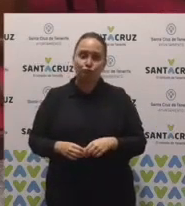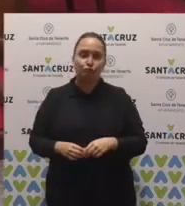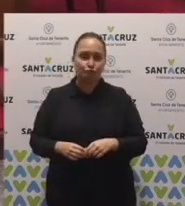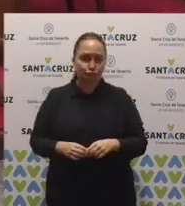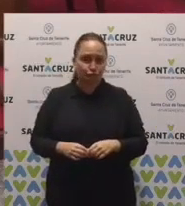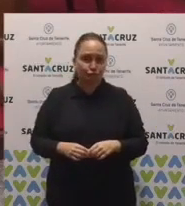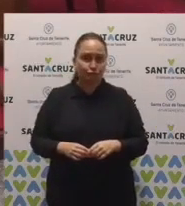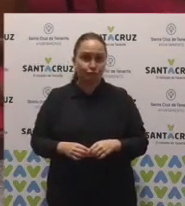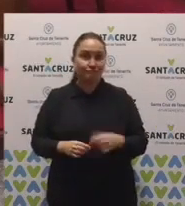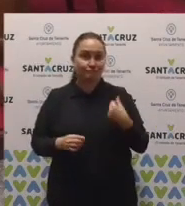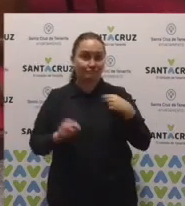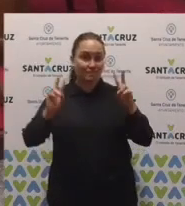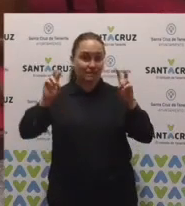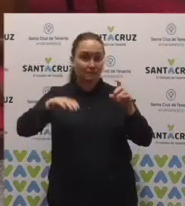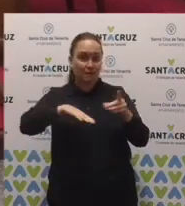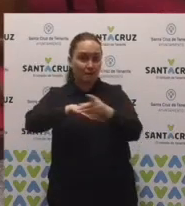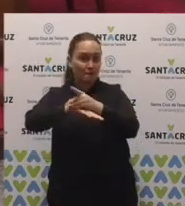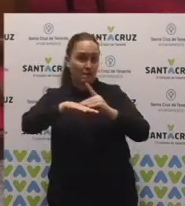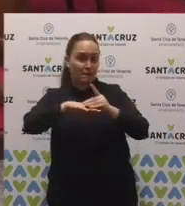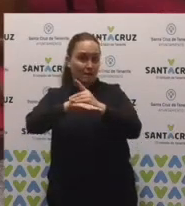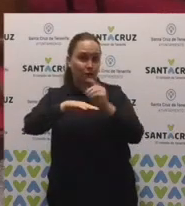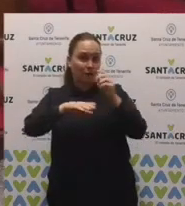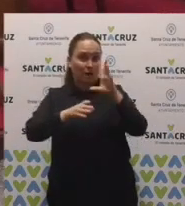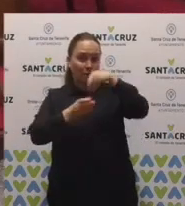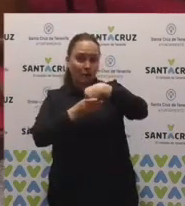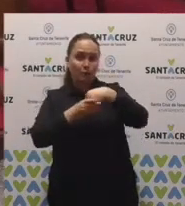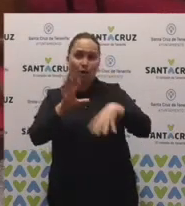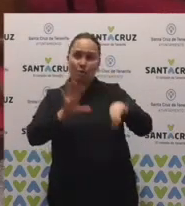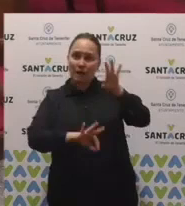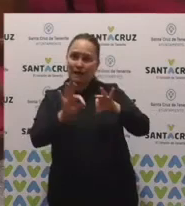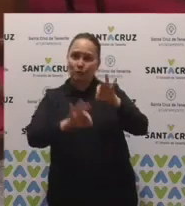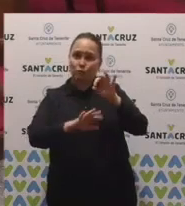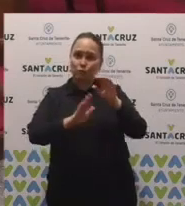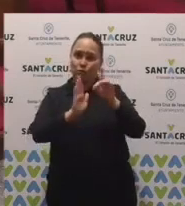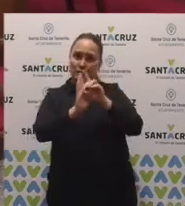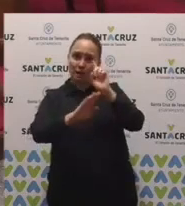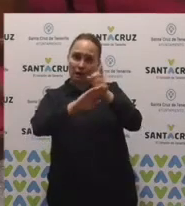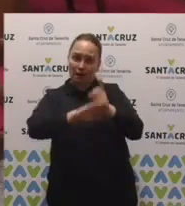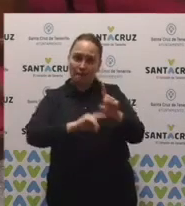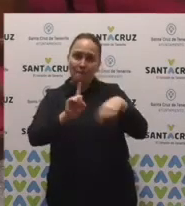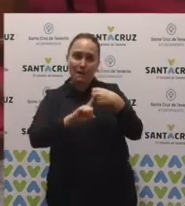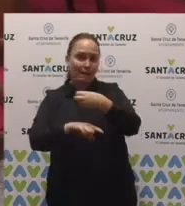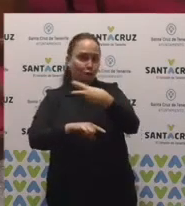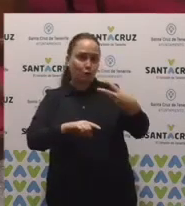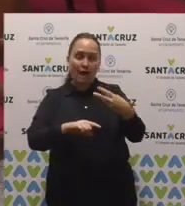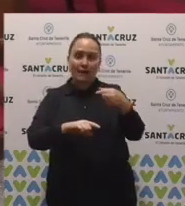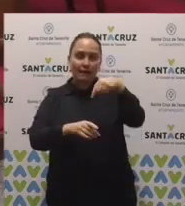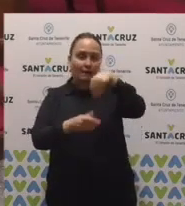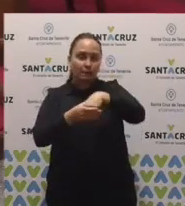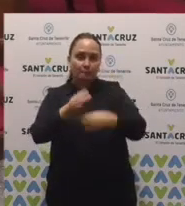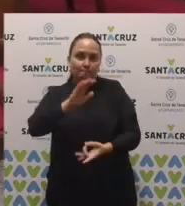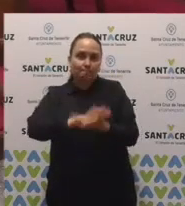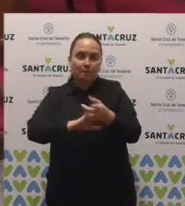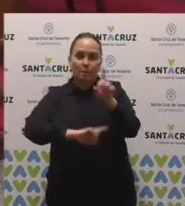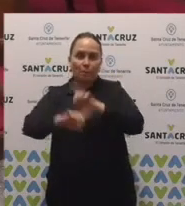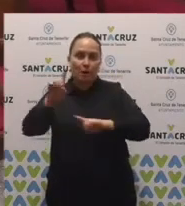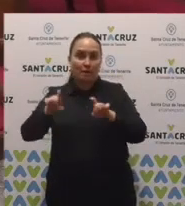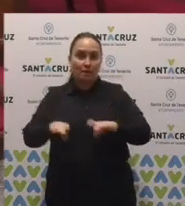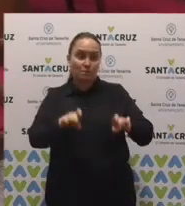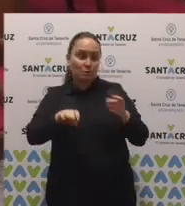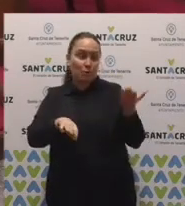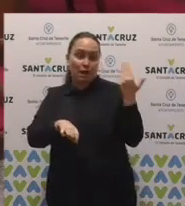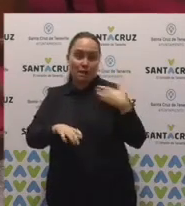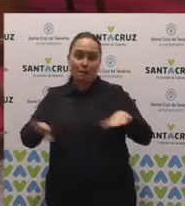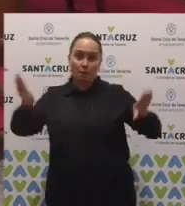la base de datos donde estaban los decretos y las resoluciones hubo algún problema informático a mí me avisó ayer por la noche